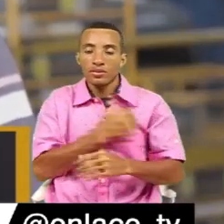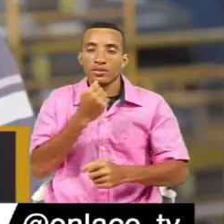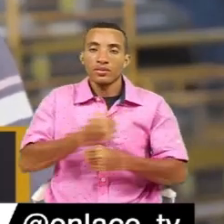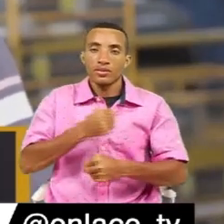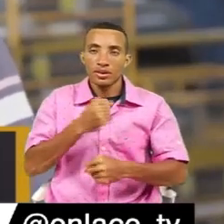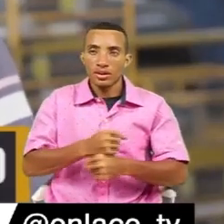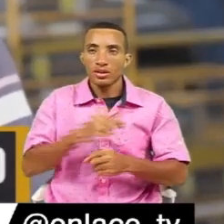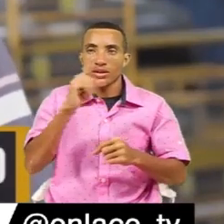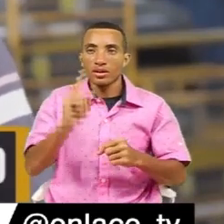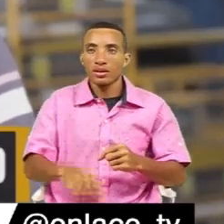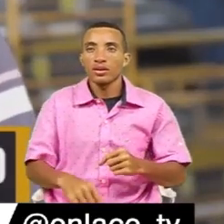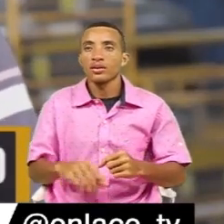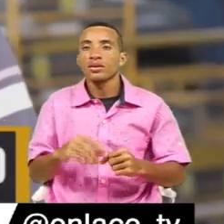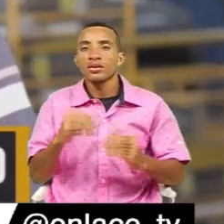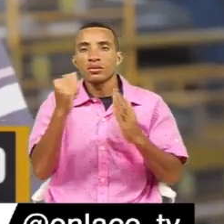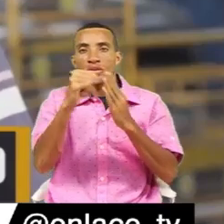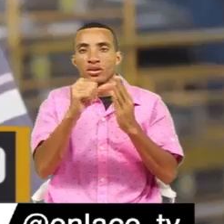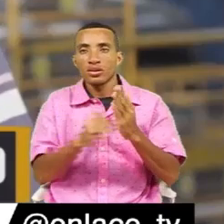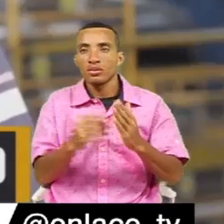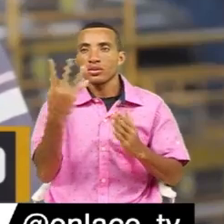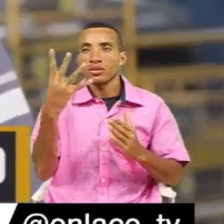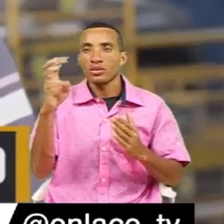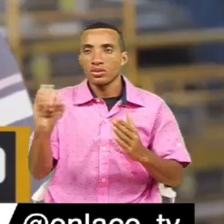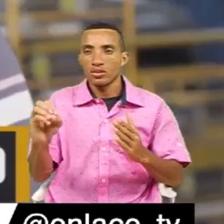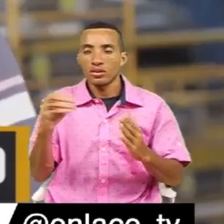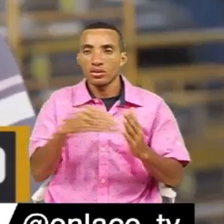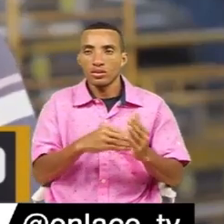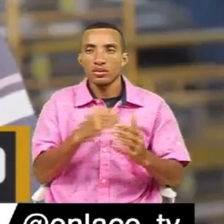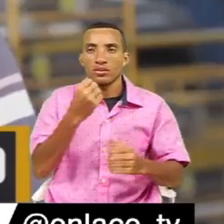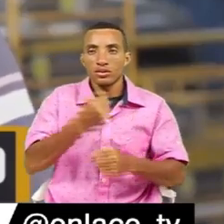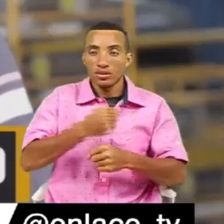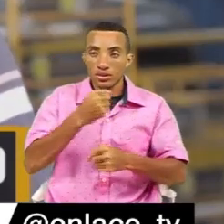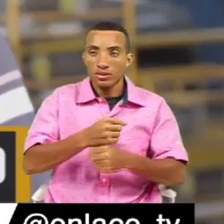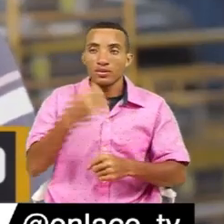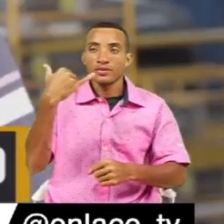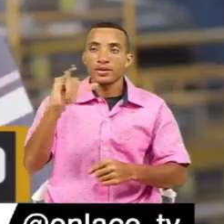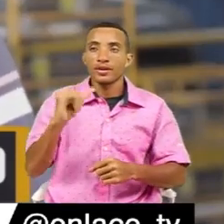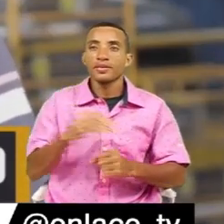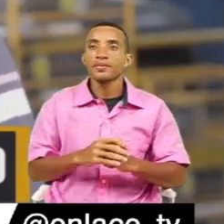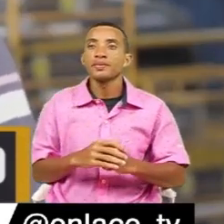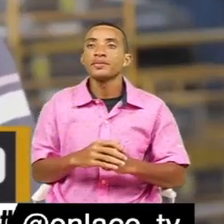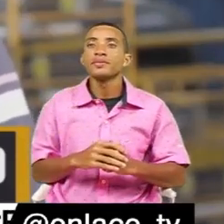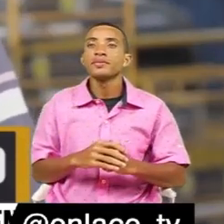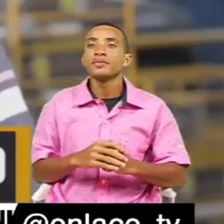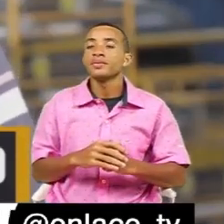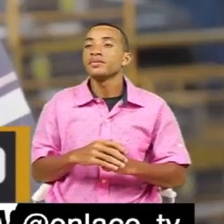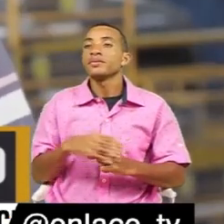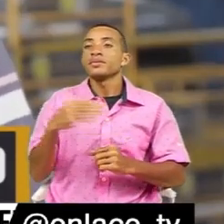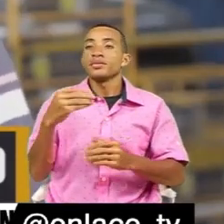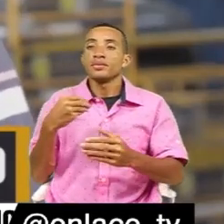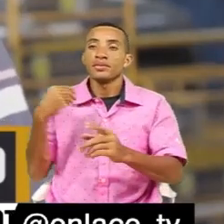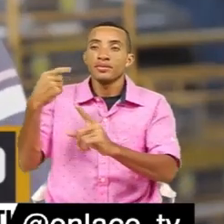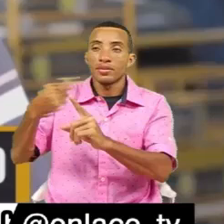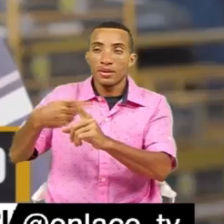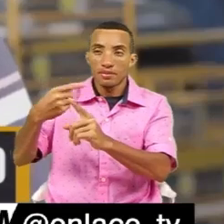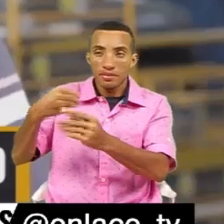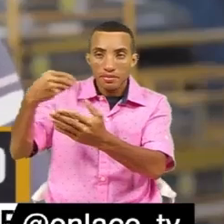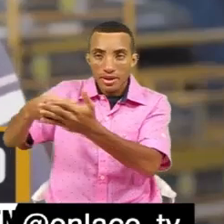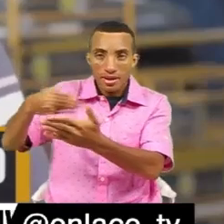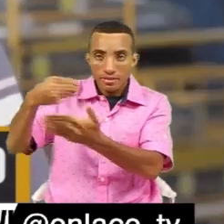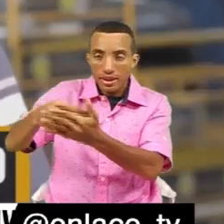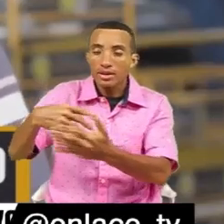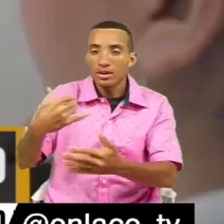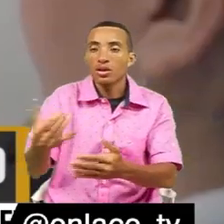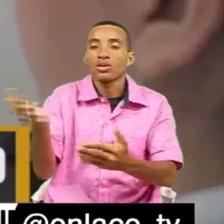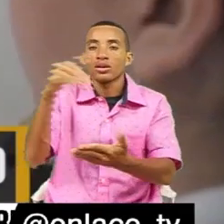programa de los 40.000 empleos. Nosotros hemos recibido ya los primeros aportes. Sí es real, sí sirve,